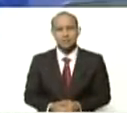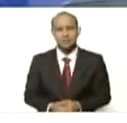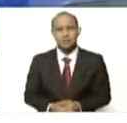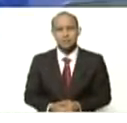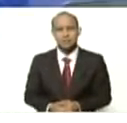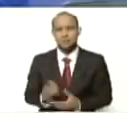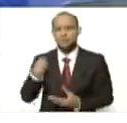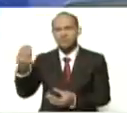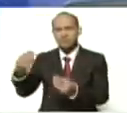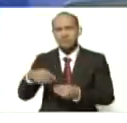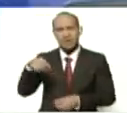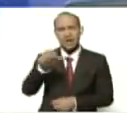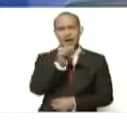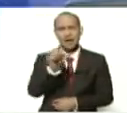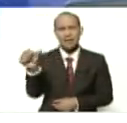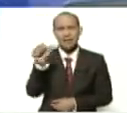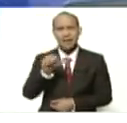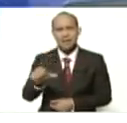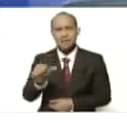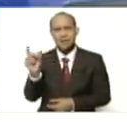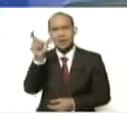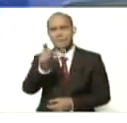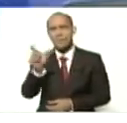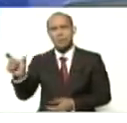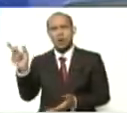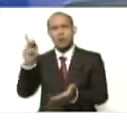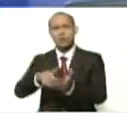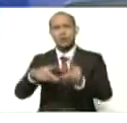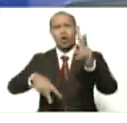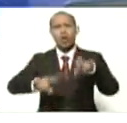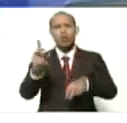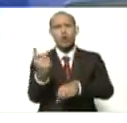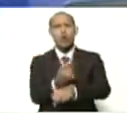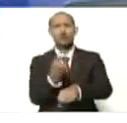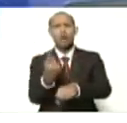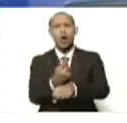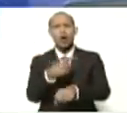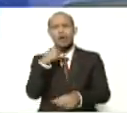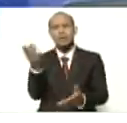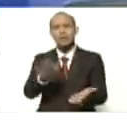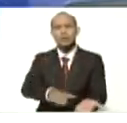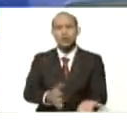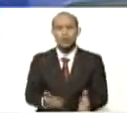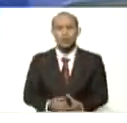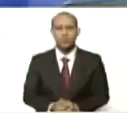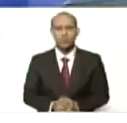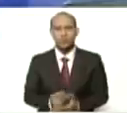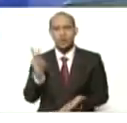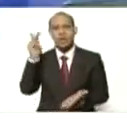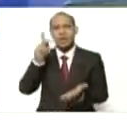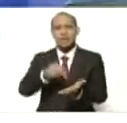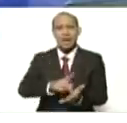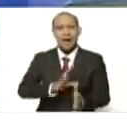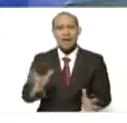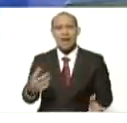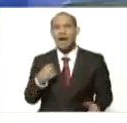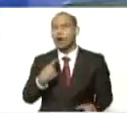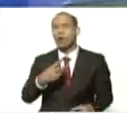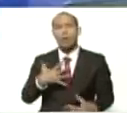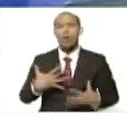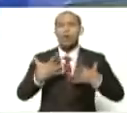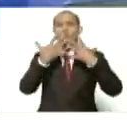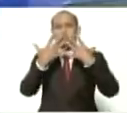dieron varios casos esta semana que la gente llegaba y a las 12 horas se estaba muriendo llegaban ya abogados